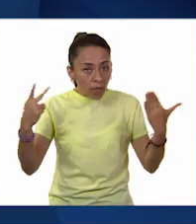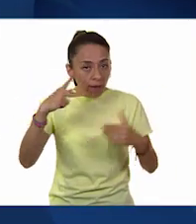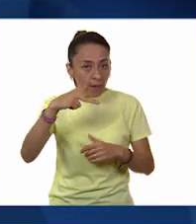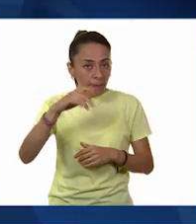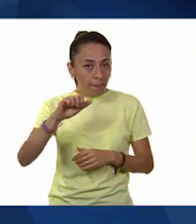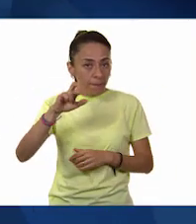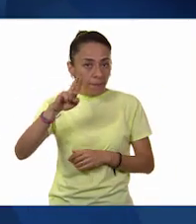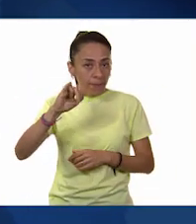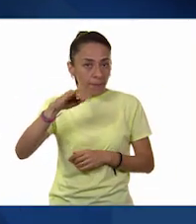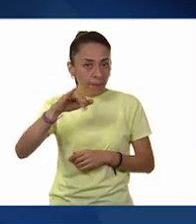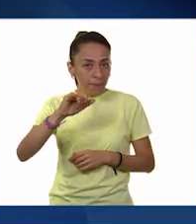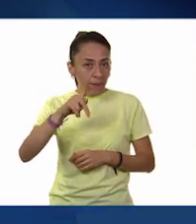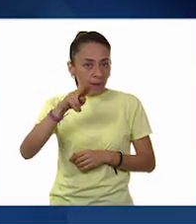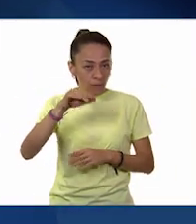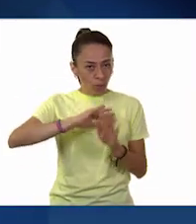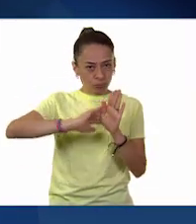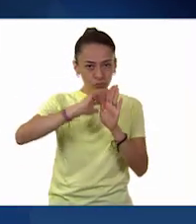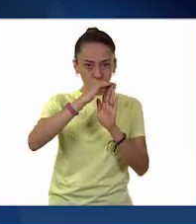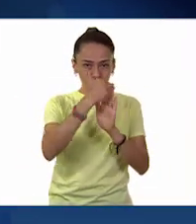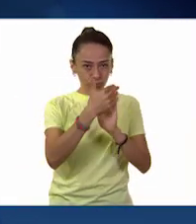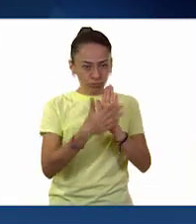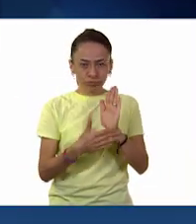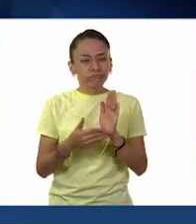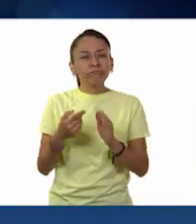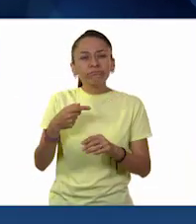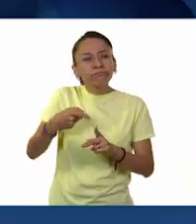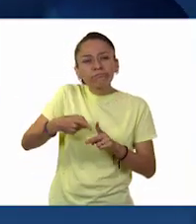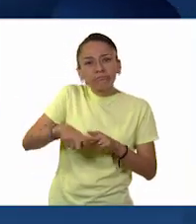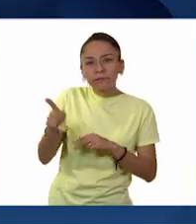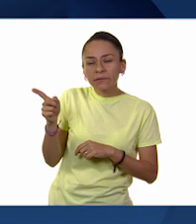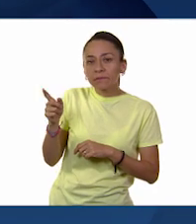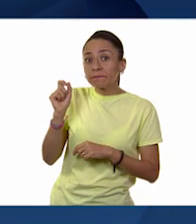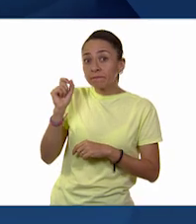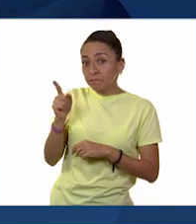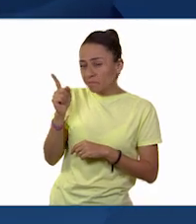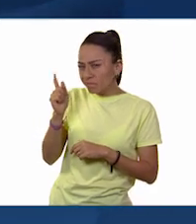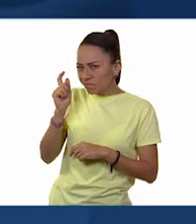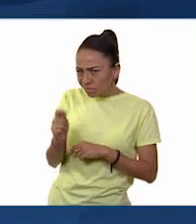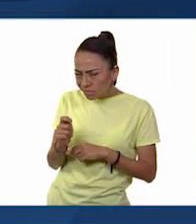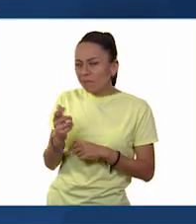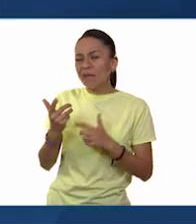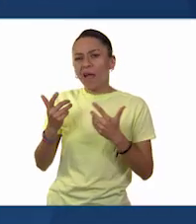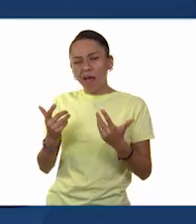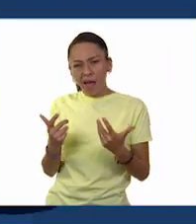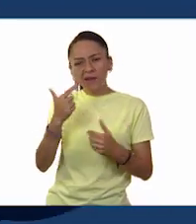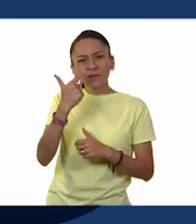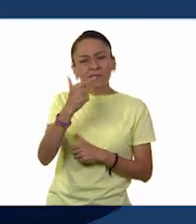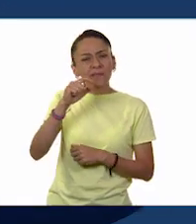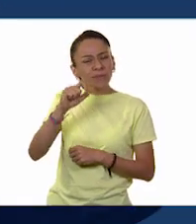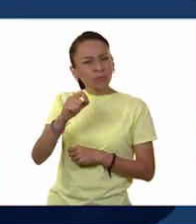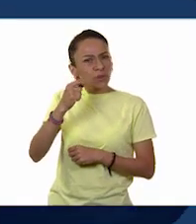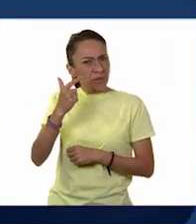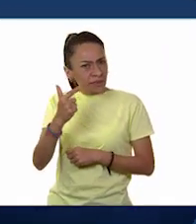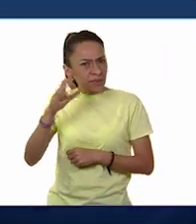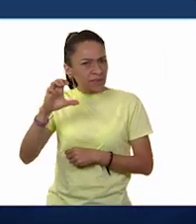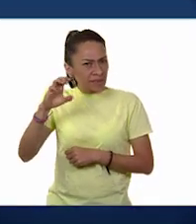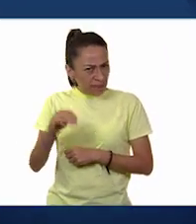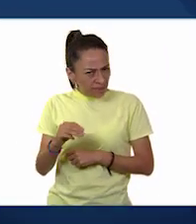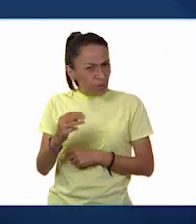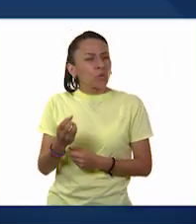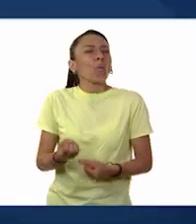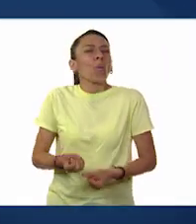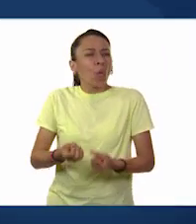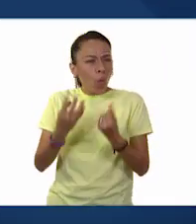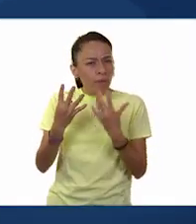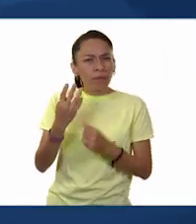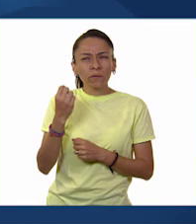Bueno, al transformar la figura tenemos que hay 4 lados que miden 7.7 centímetros y 2